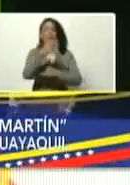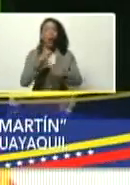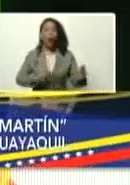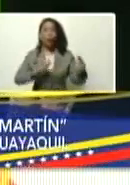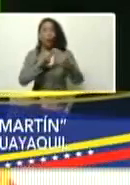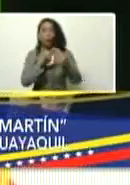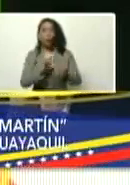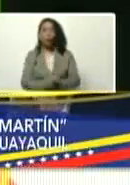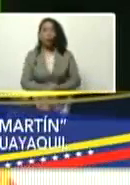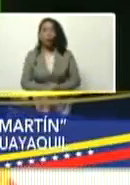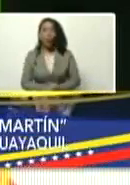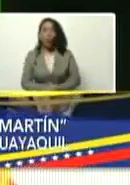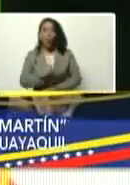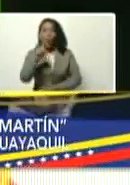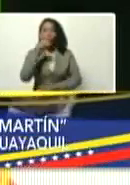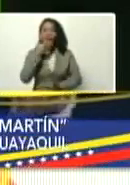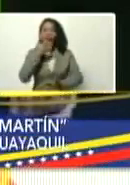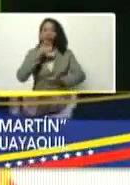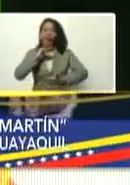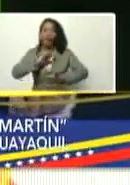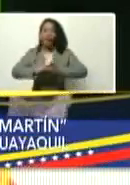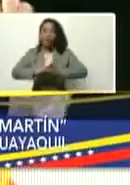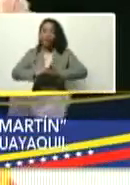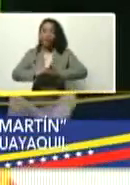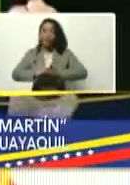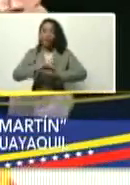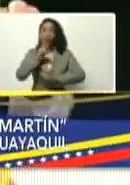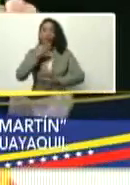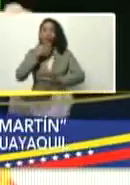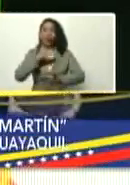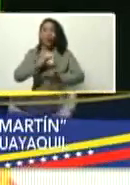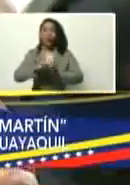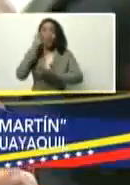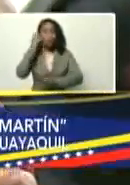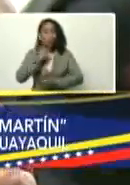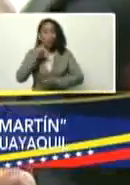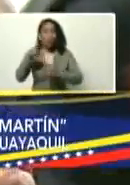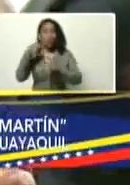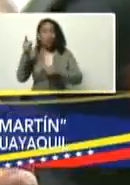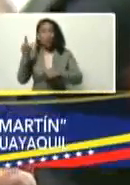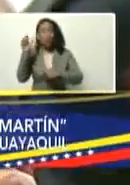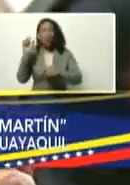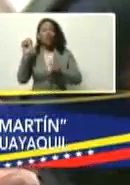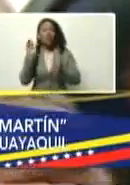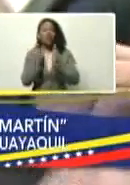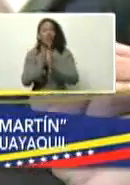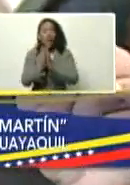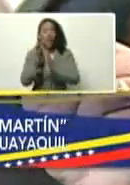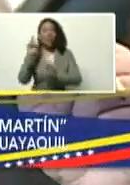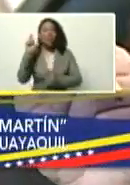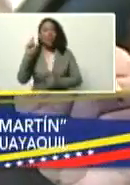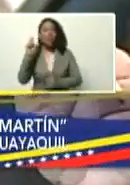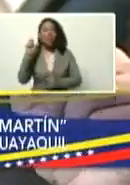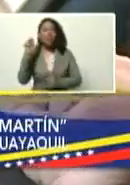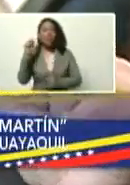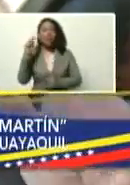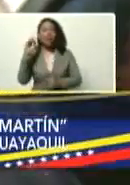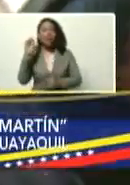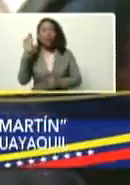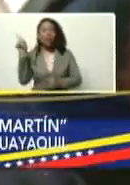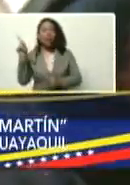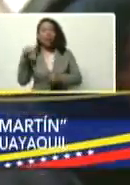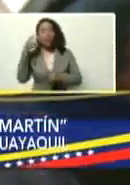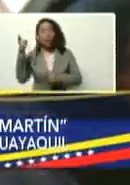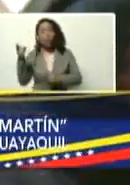encuentro. Una carta a Sucre y una carta a Santander, donde él da detalles. Y en el caso de San